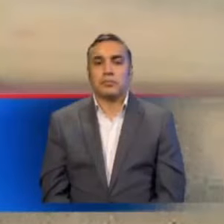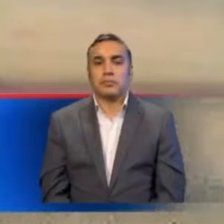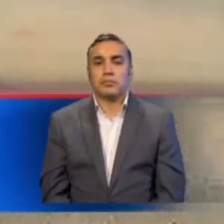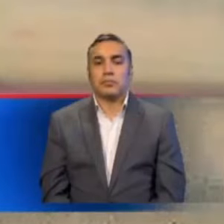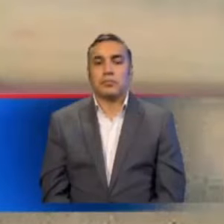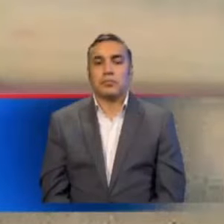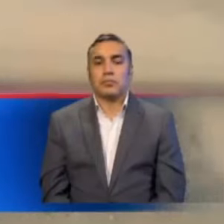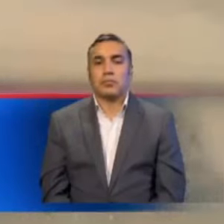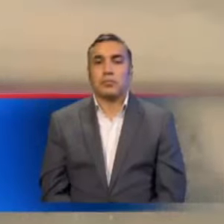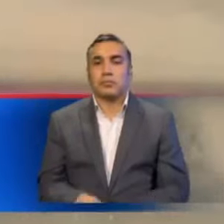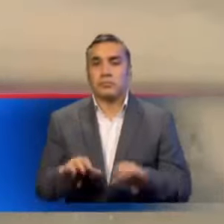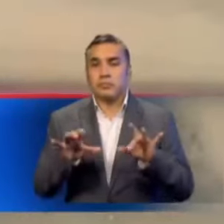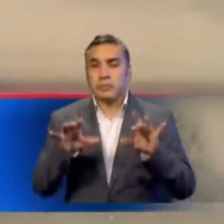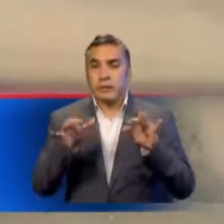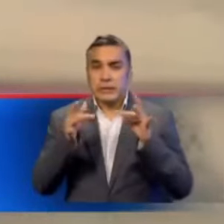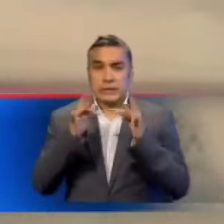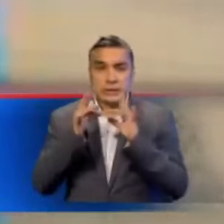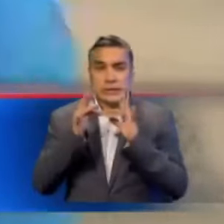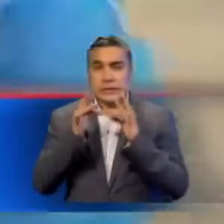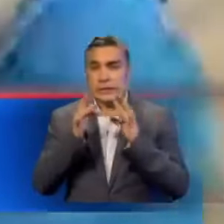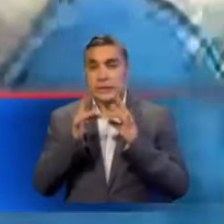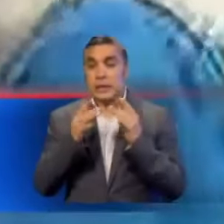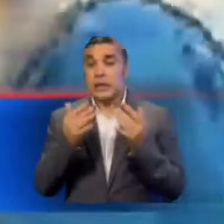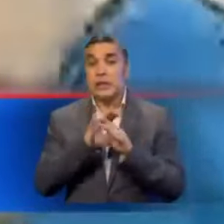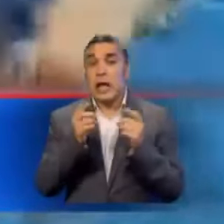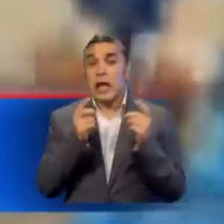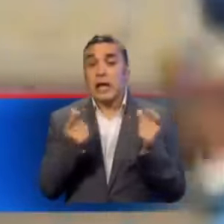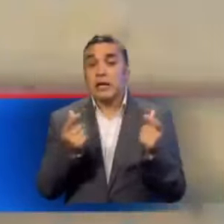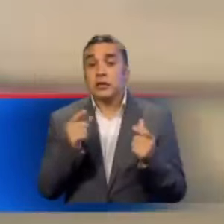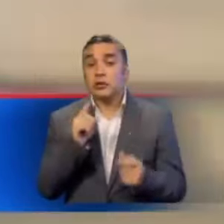utilización de datos. Ahora tenemos ya lista